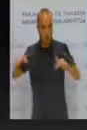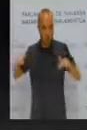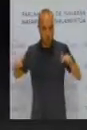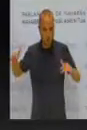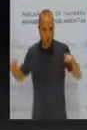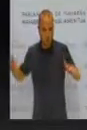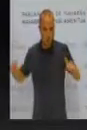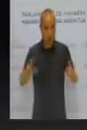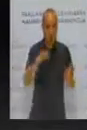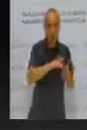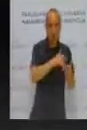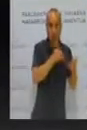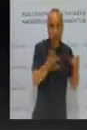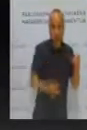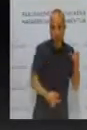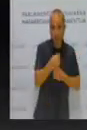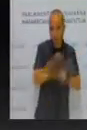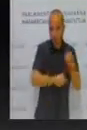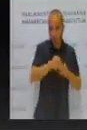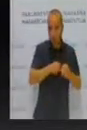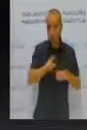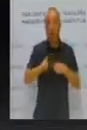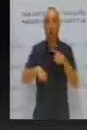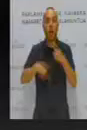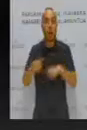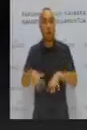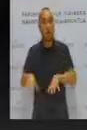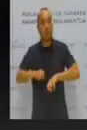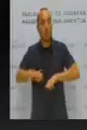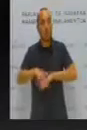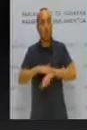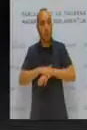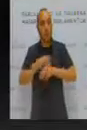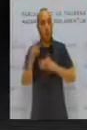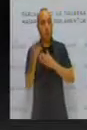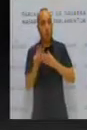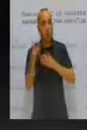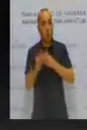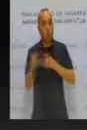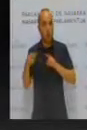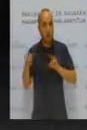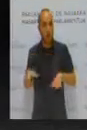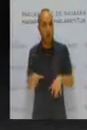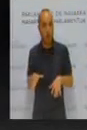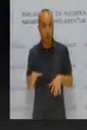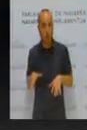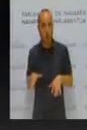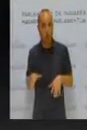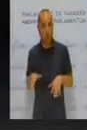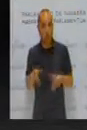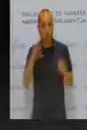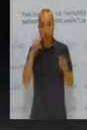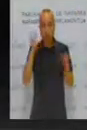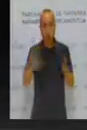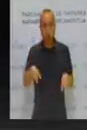crisis económica como también los que estuvo el Gobierno cuatripartito gobernando. Por supuesto, y eso hay que reconocerlo, que el